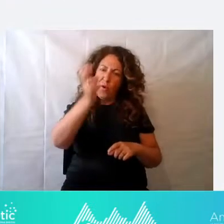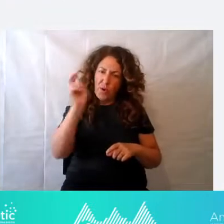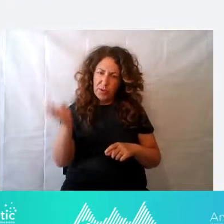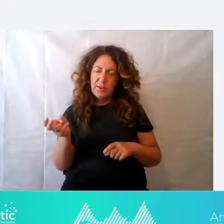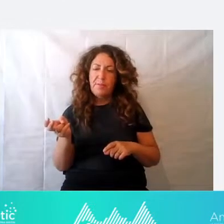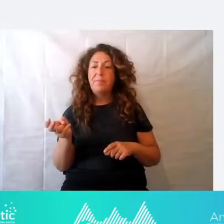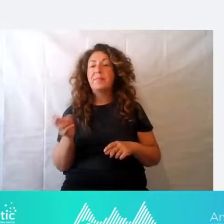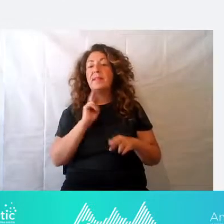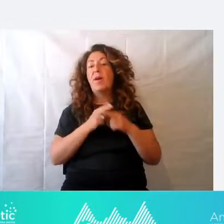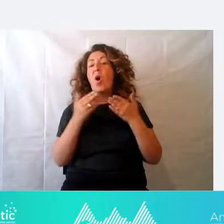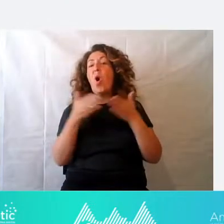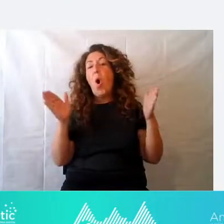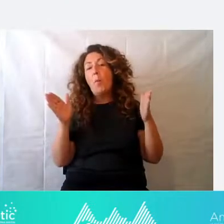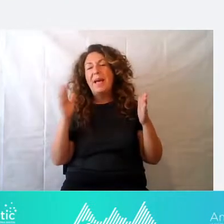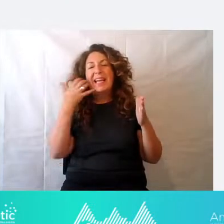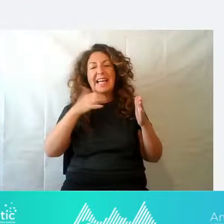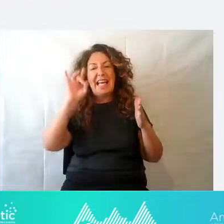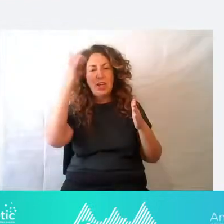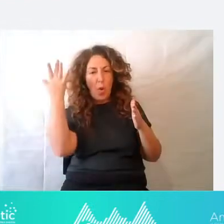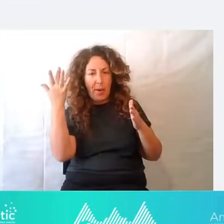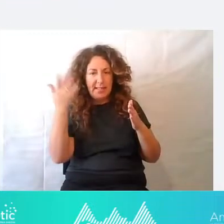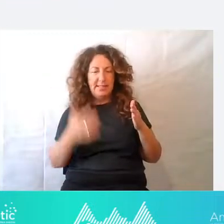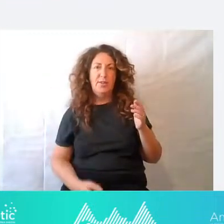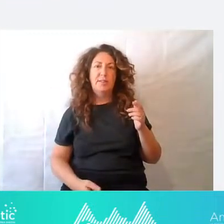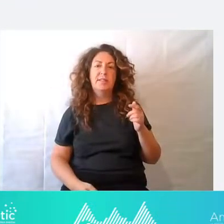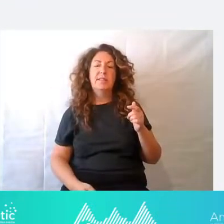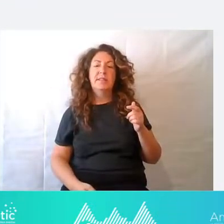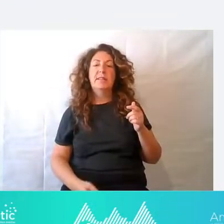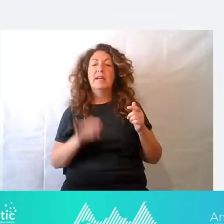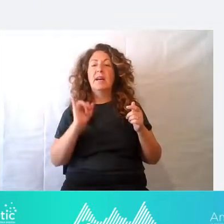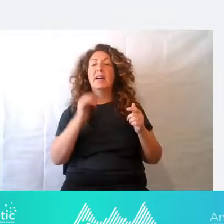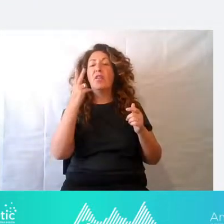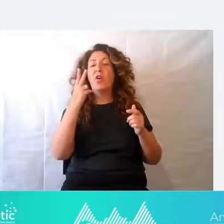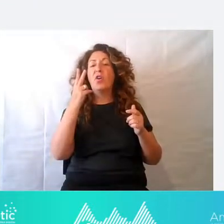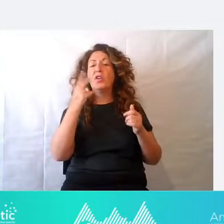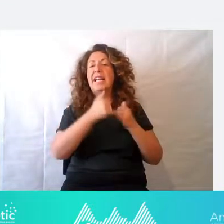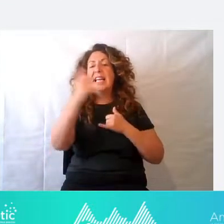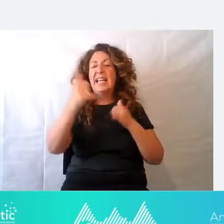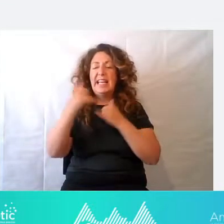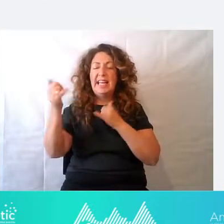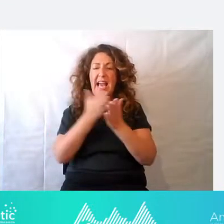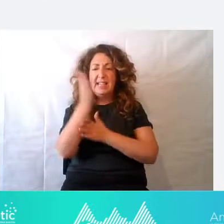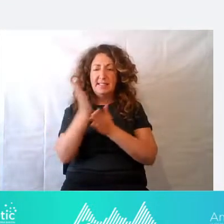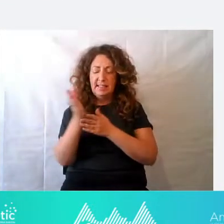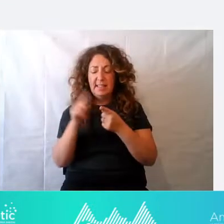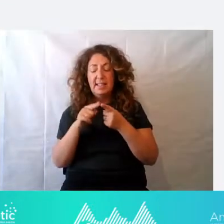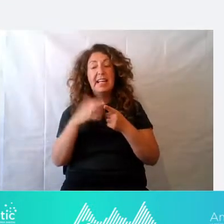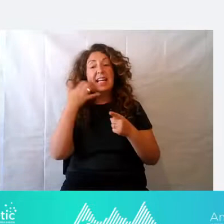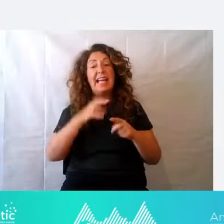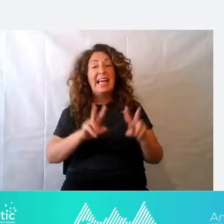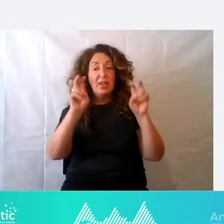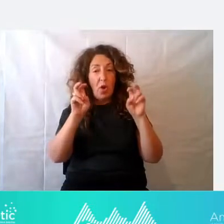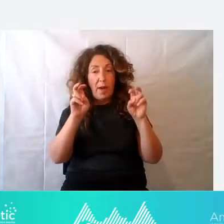para desarrollar soluciones locales porque hay dos grandes líneas de la innovación una es la que viene del